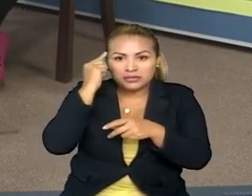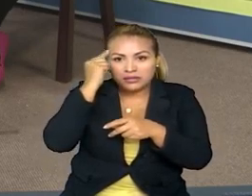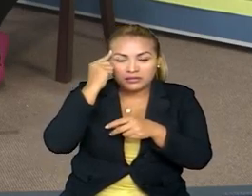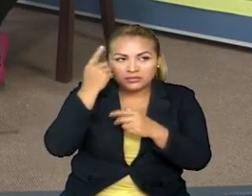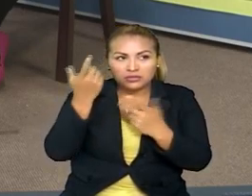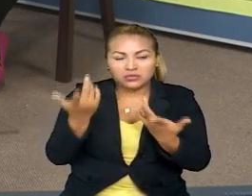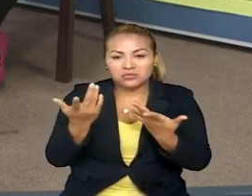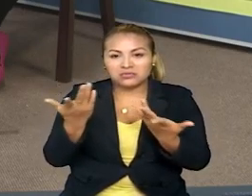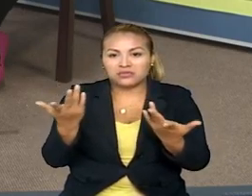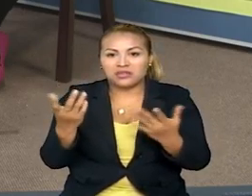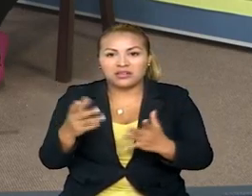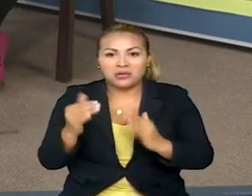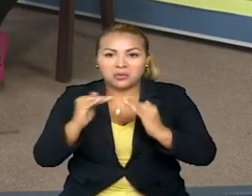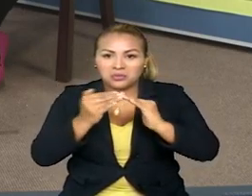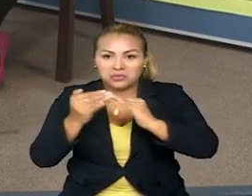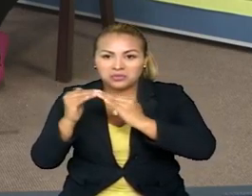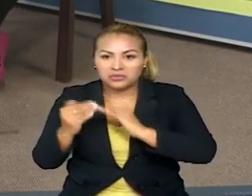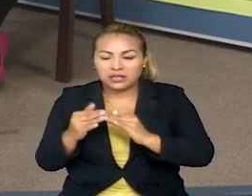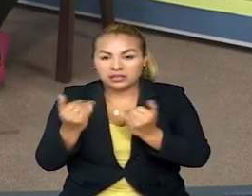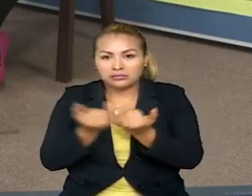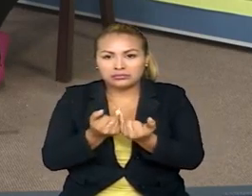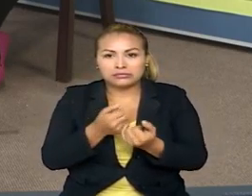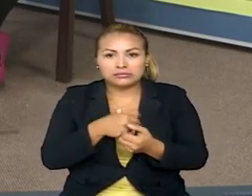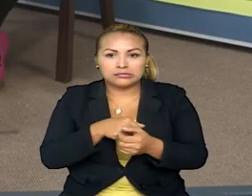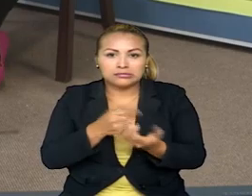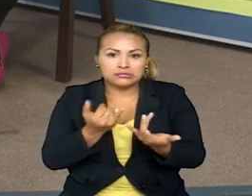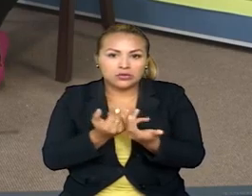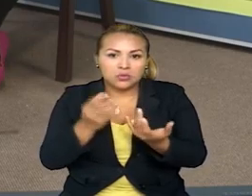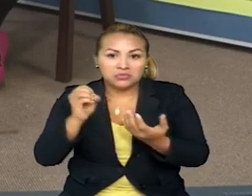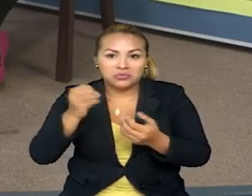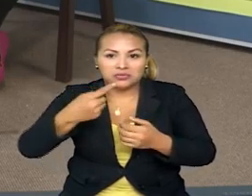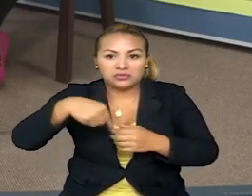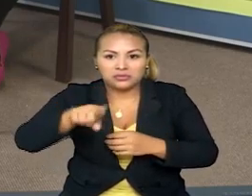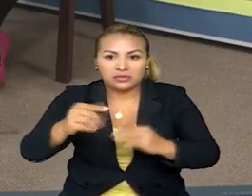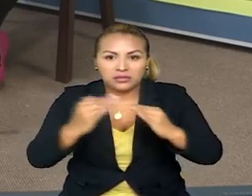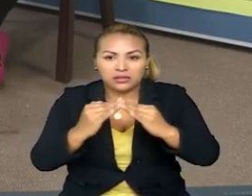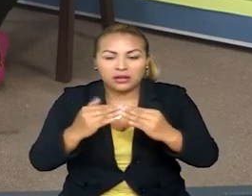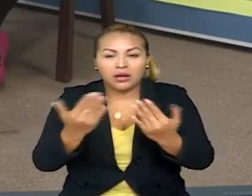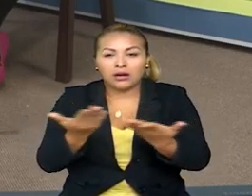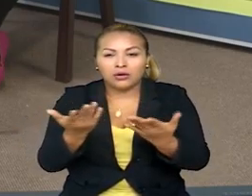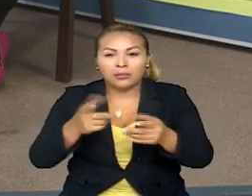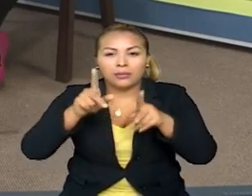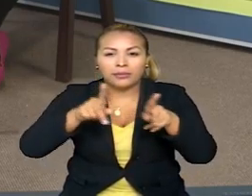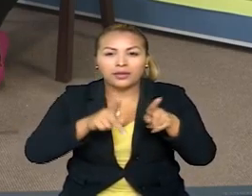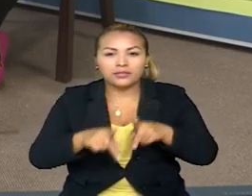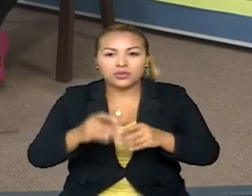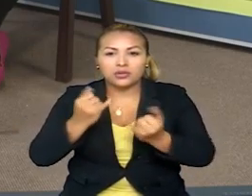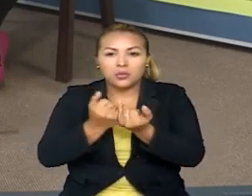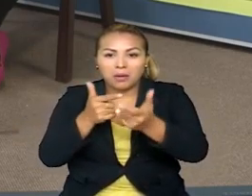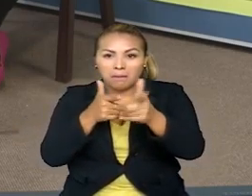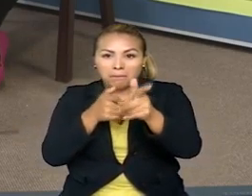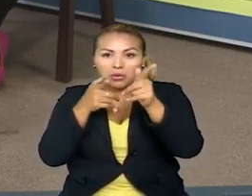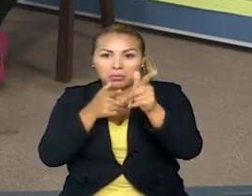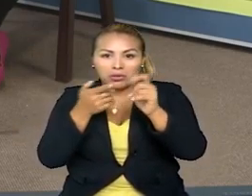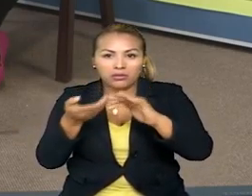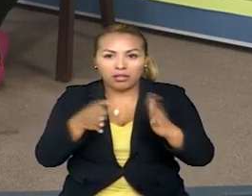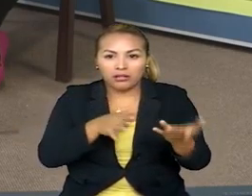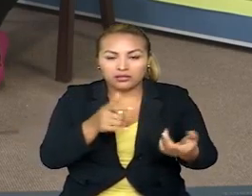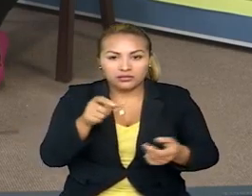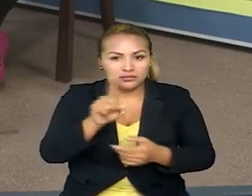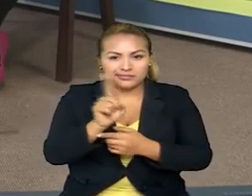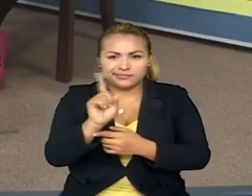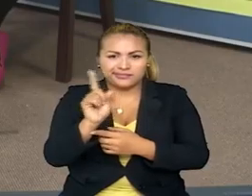comunidad como que estábamos en asedio como que íbamos a salir a la casino iban a tirar un balazo un francotirador y cuando